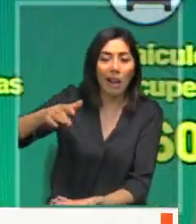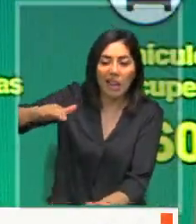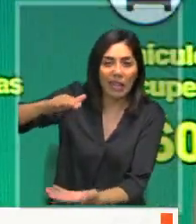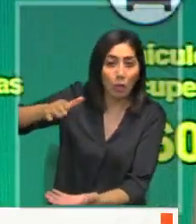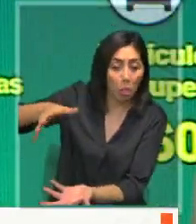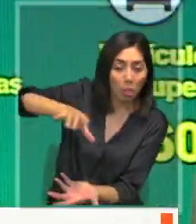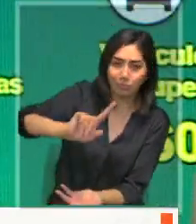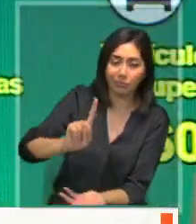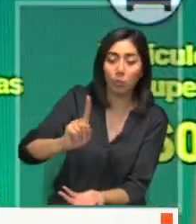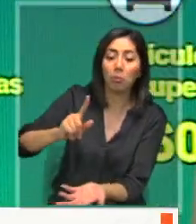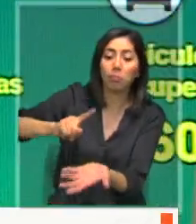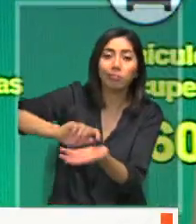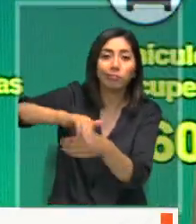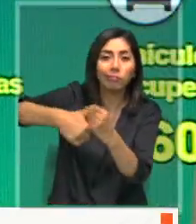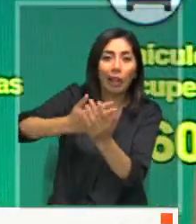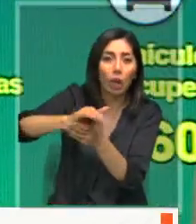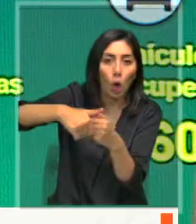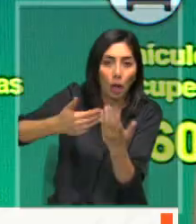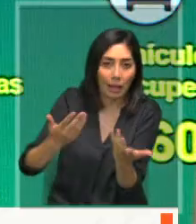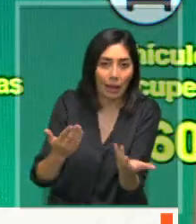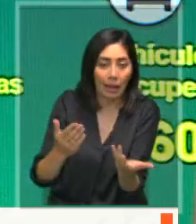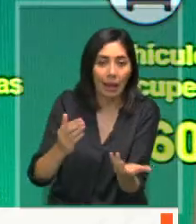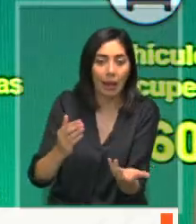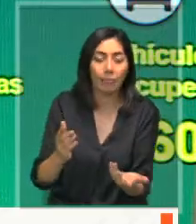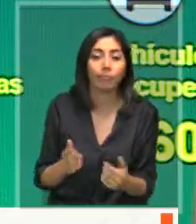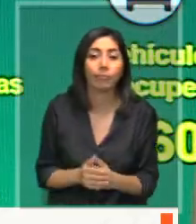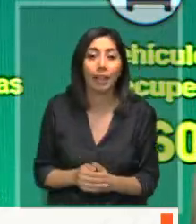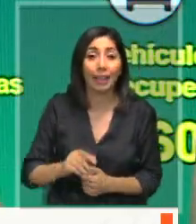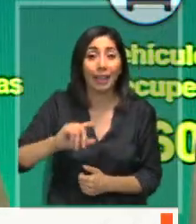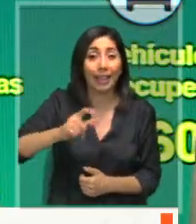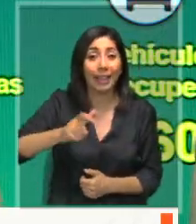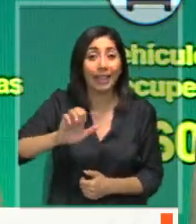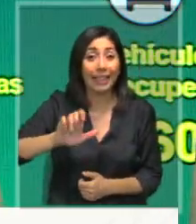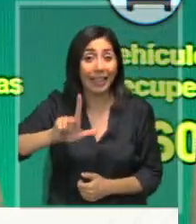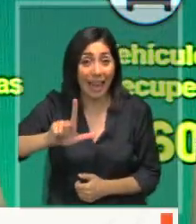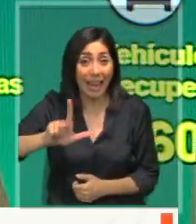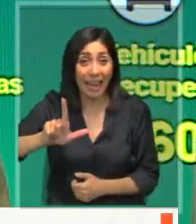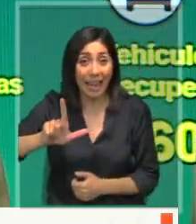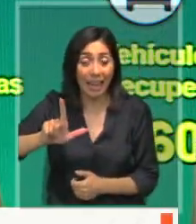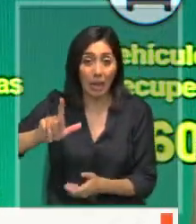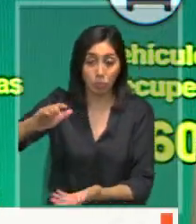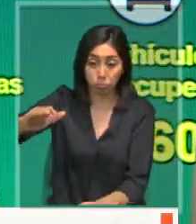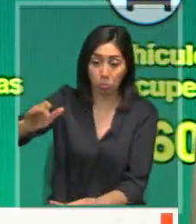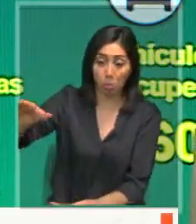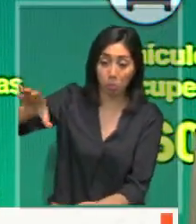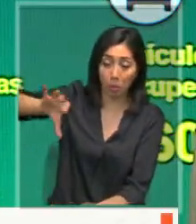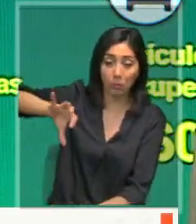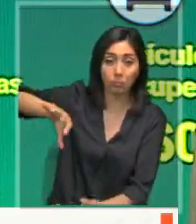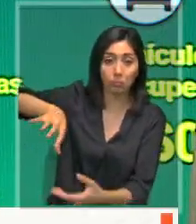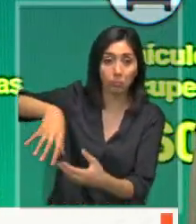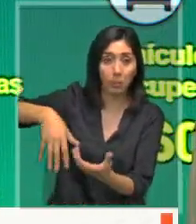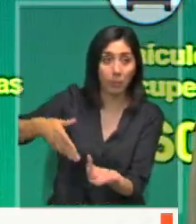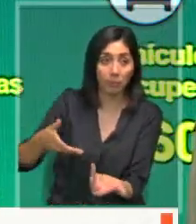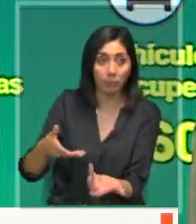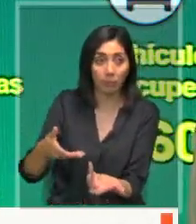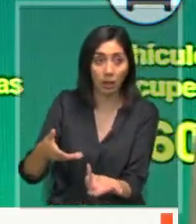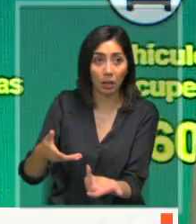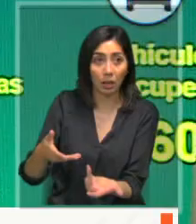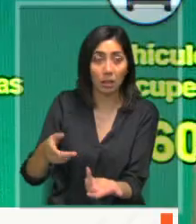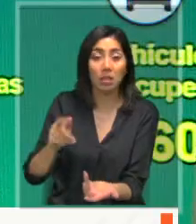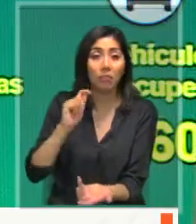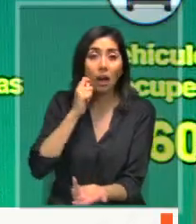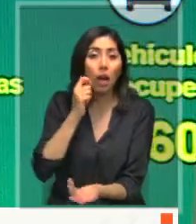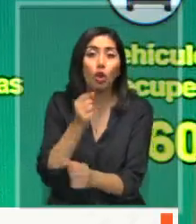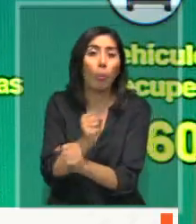gel no es un acelerante. El gel que se le coloca al alcohol neutraliza la posibilidad de